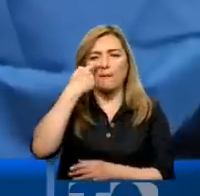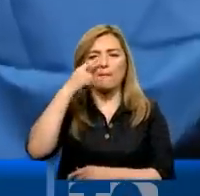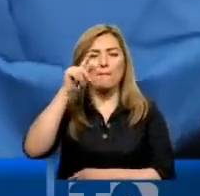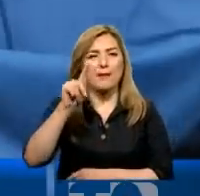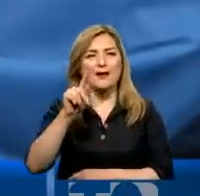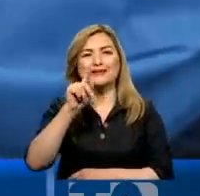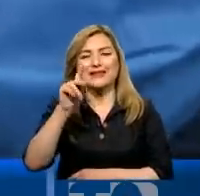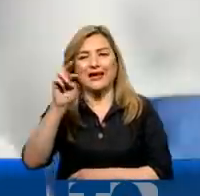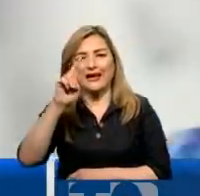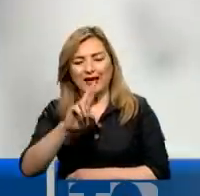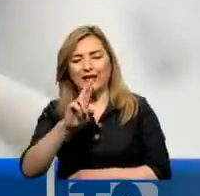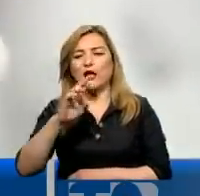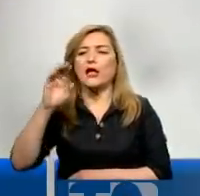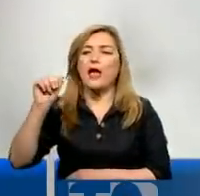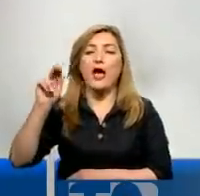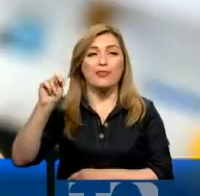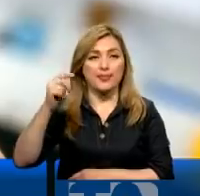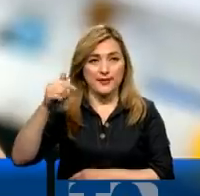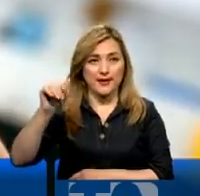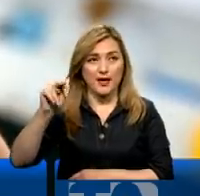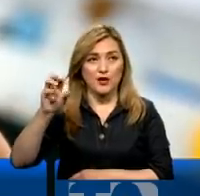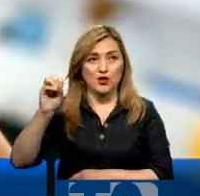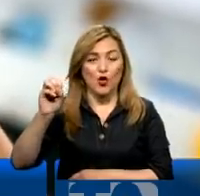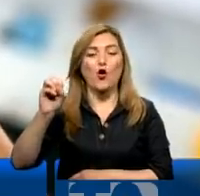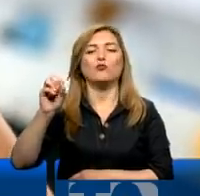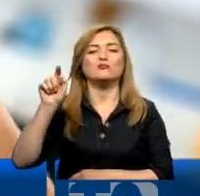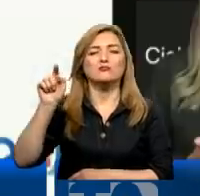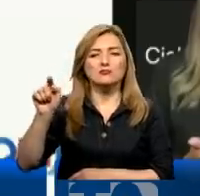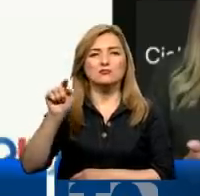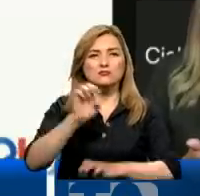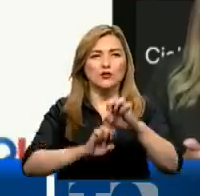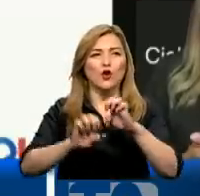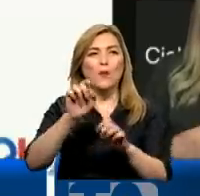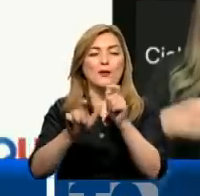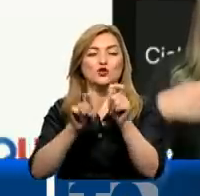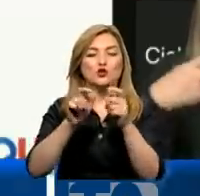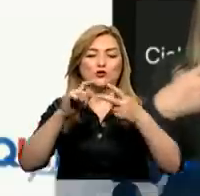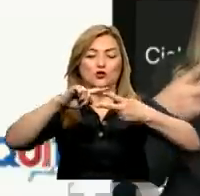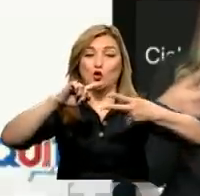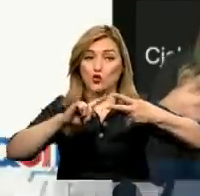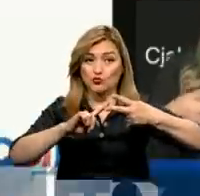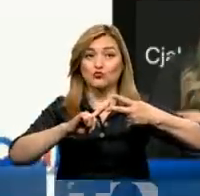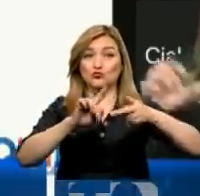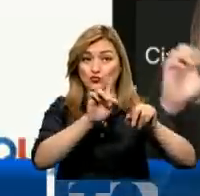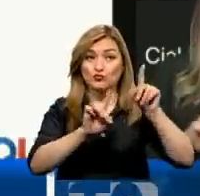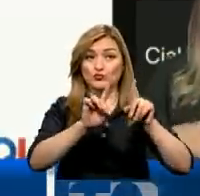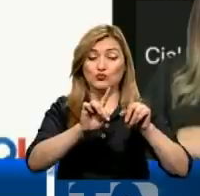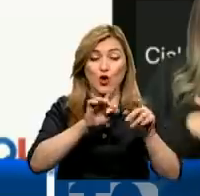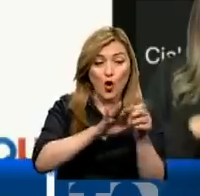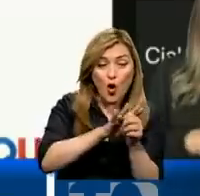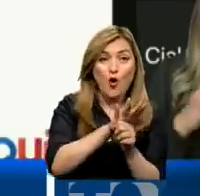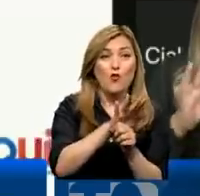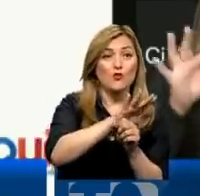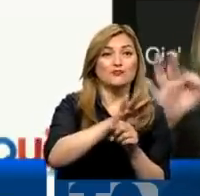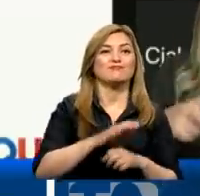con las PCR, continuar con la detección de personas que tienen COVID-19. Las dos pruebas son de diagnóstico de COVID-19.